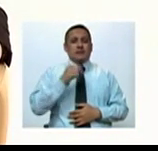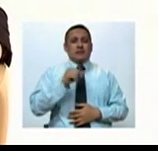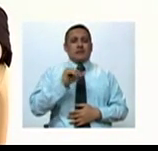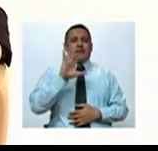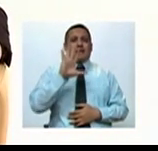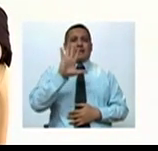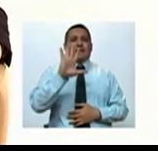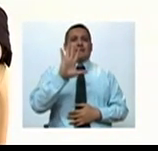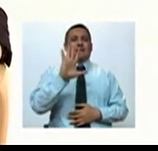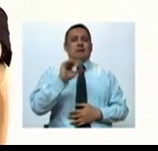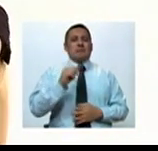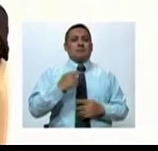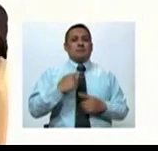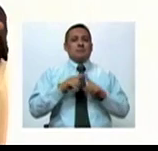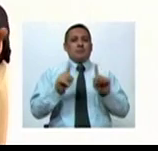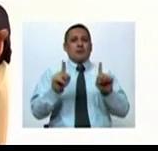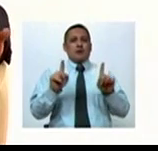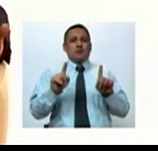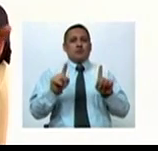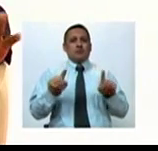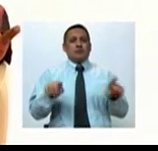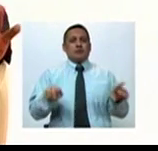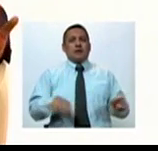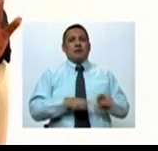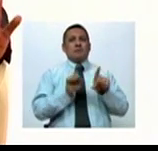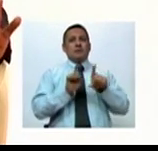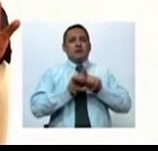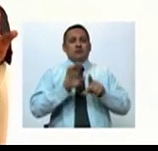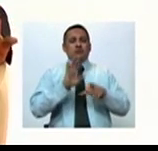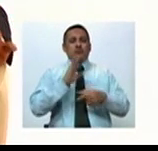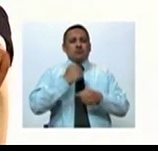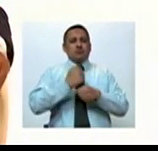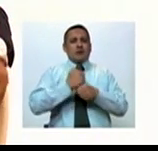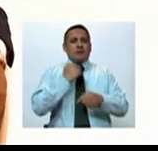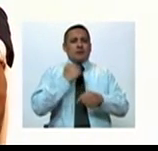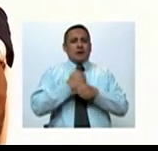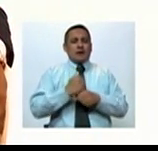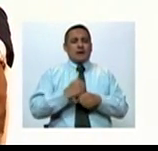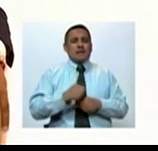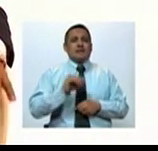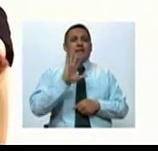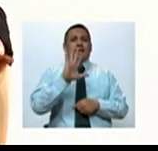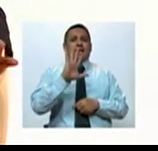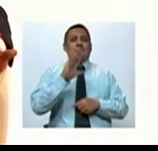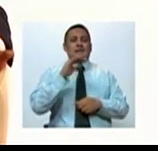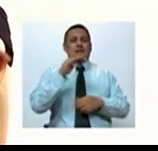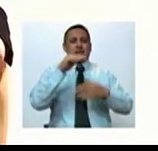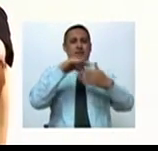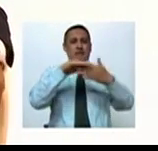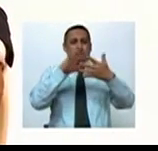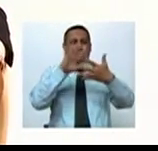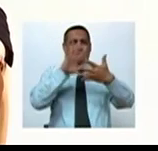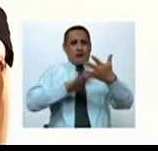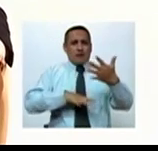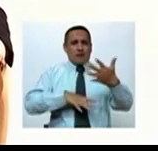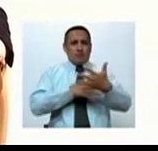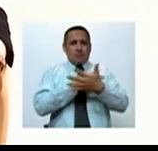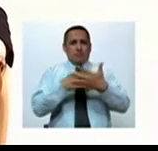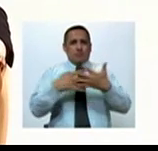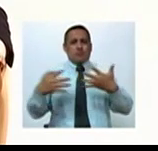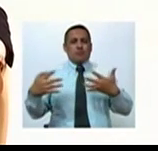Pero normalmente es un sí, trabajo de quinta categoría. Normalmente. Sí.